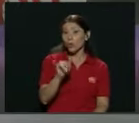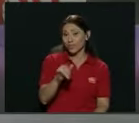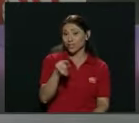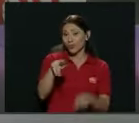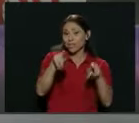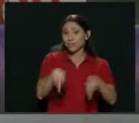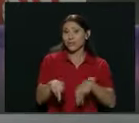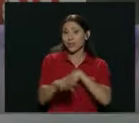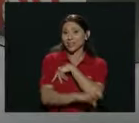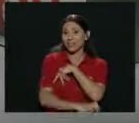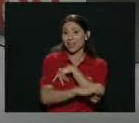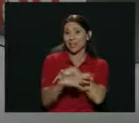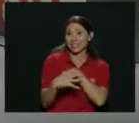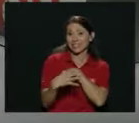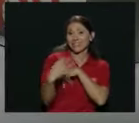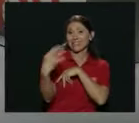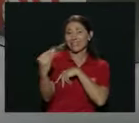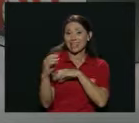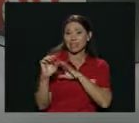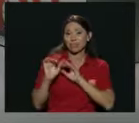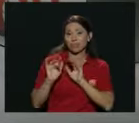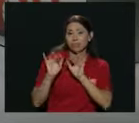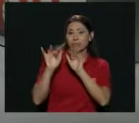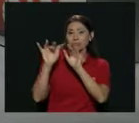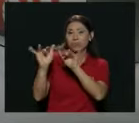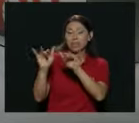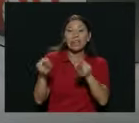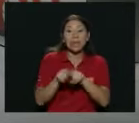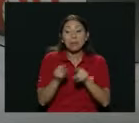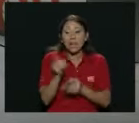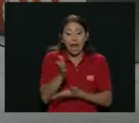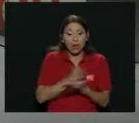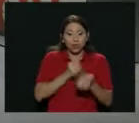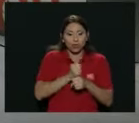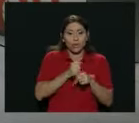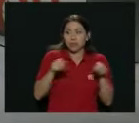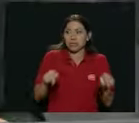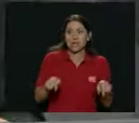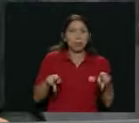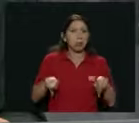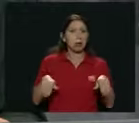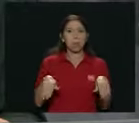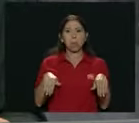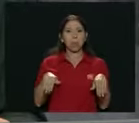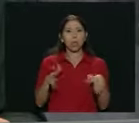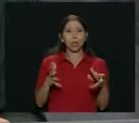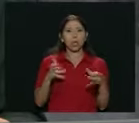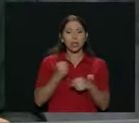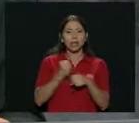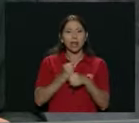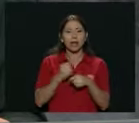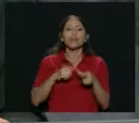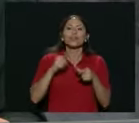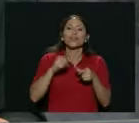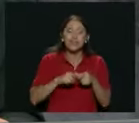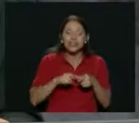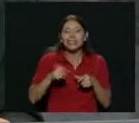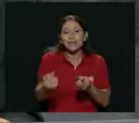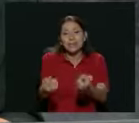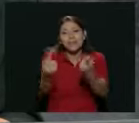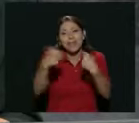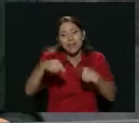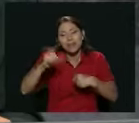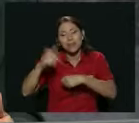eso migran. Y esas labores que también se dejan de hacer aquí las están haciendo otros migrantes de la región, ¿verdad? Principalmente el